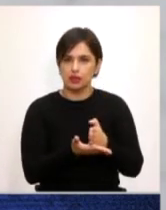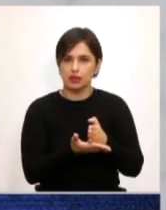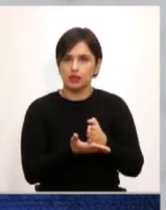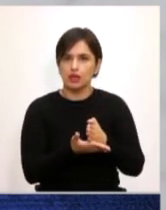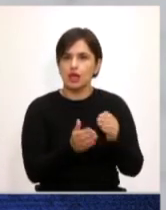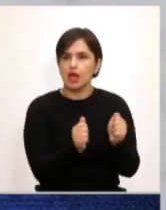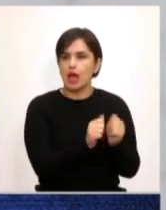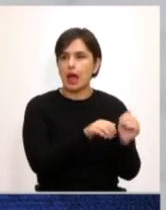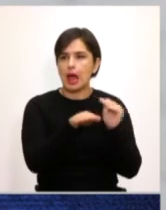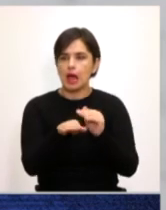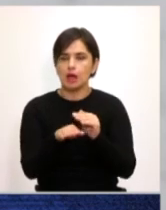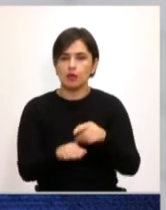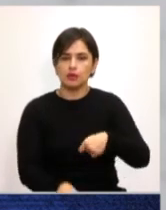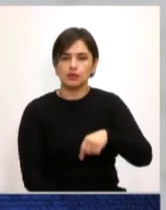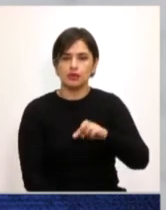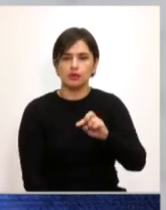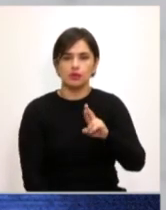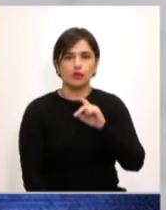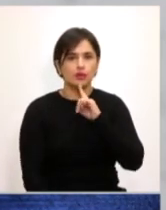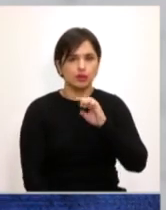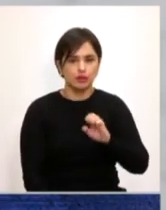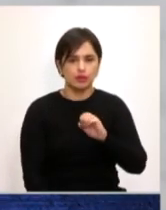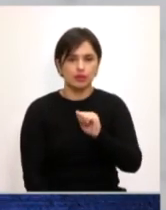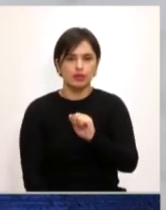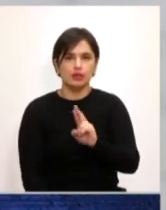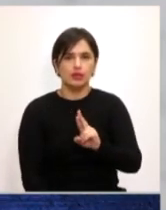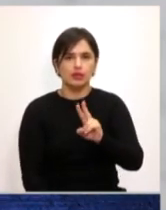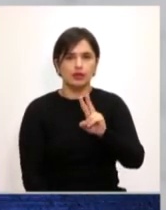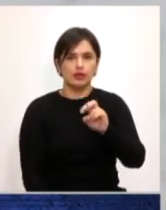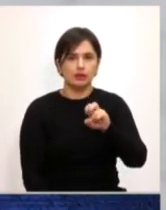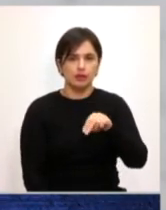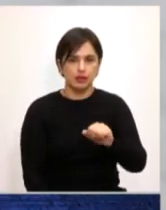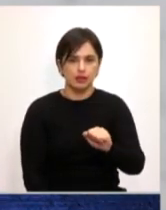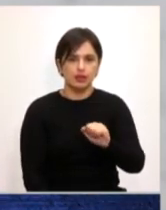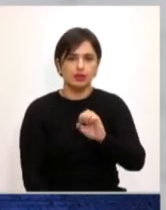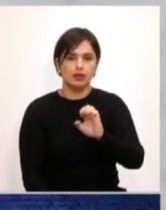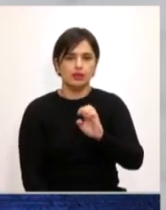de las senadoras Yasna Proboste, Carmen Gloria Aravena y Luce Bensperger,